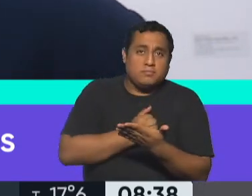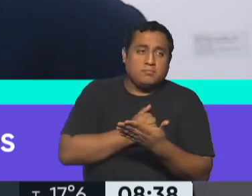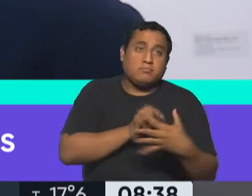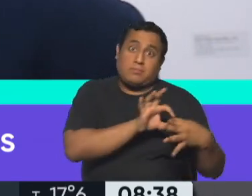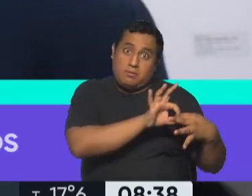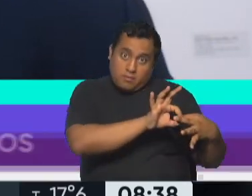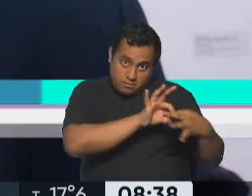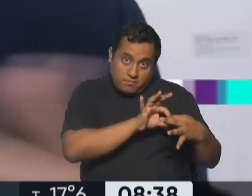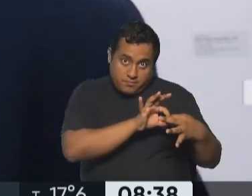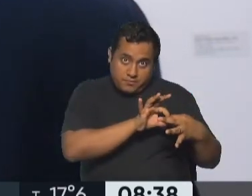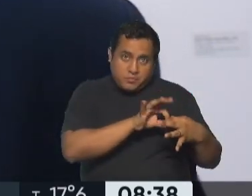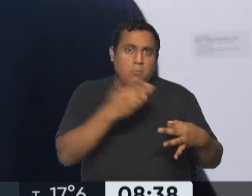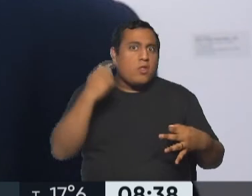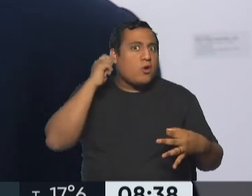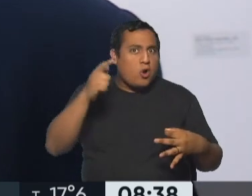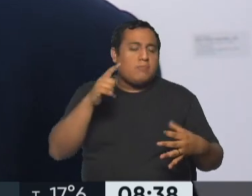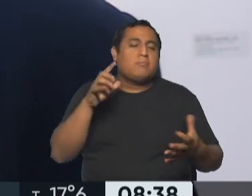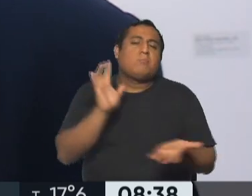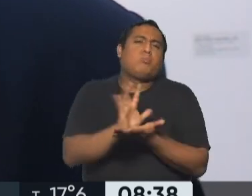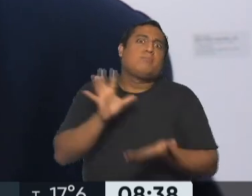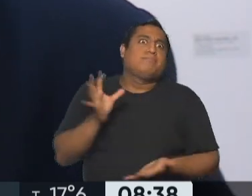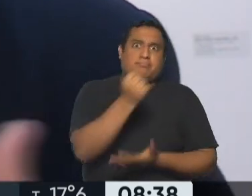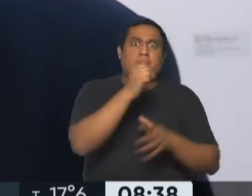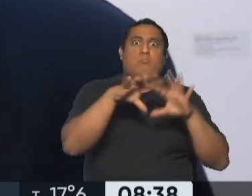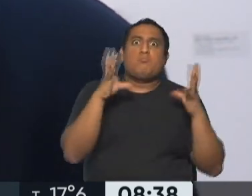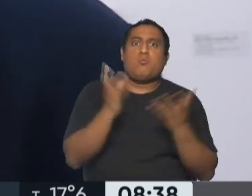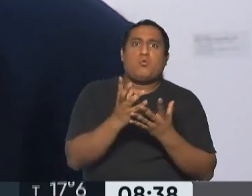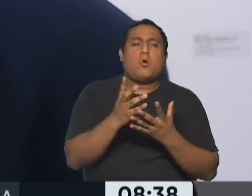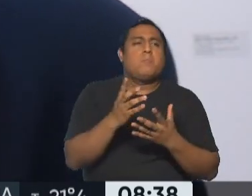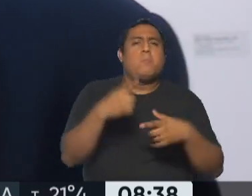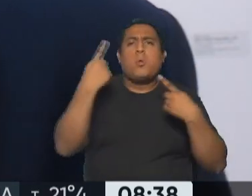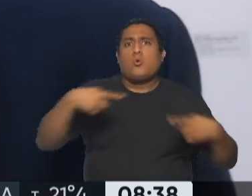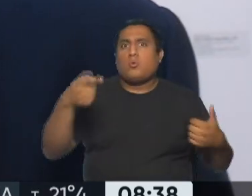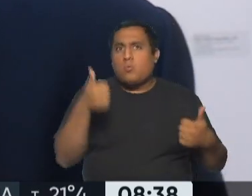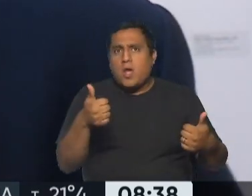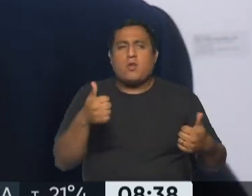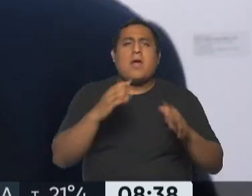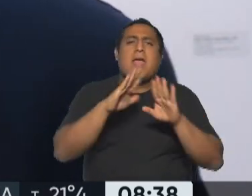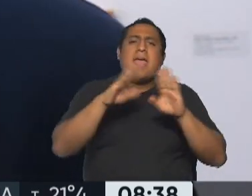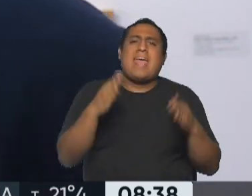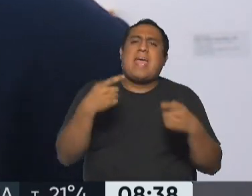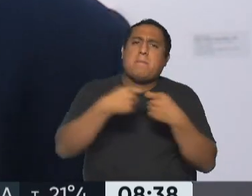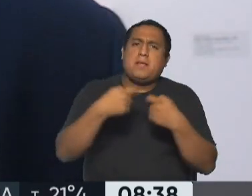unidos, conquistar el mundo con buenos productos, con empresas sustentables que permanezcan en el tiempo.